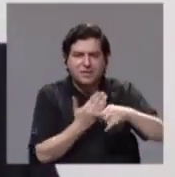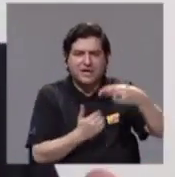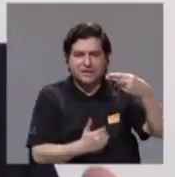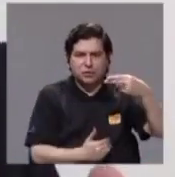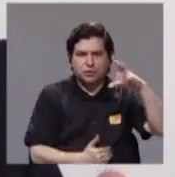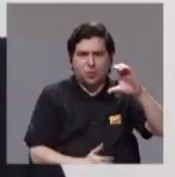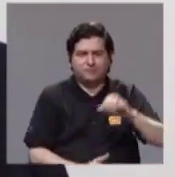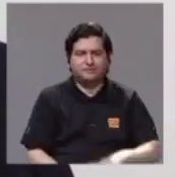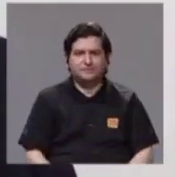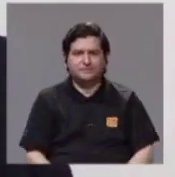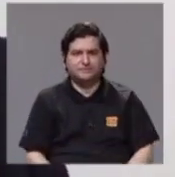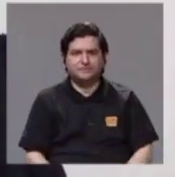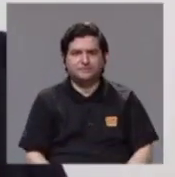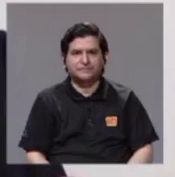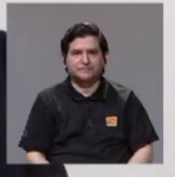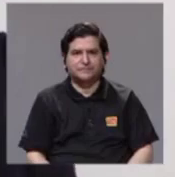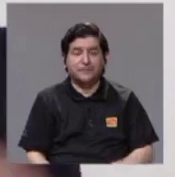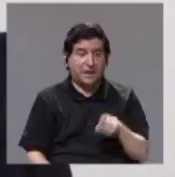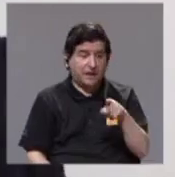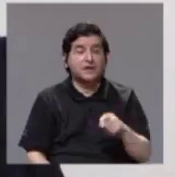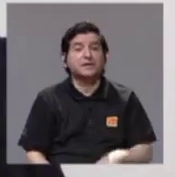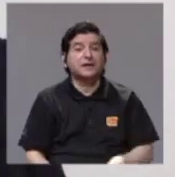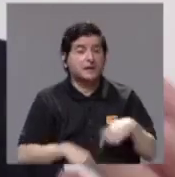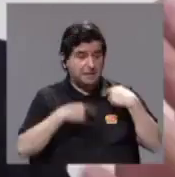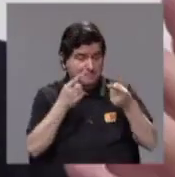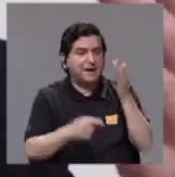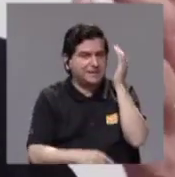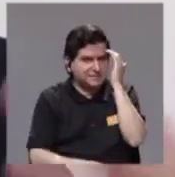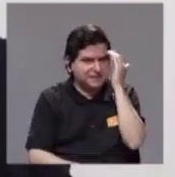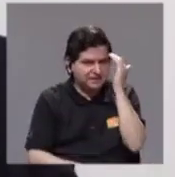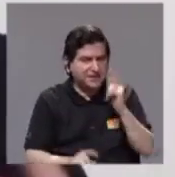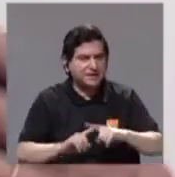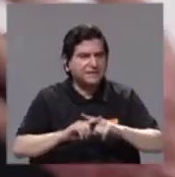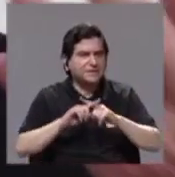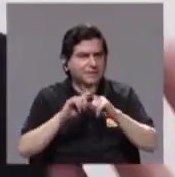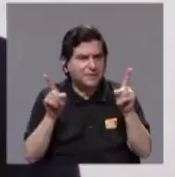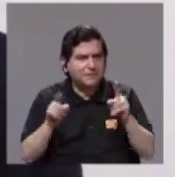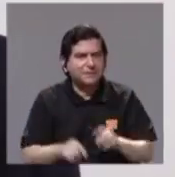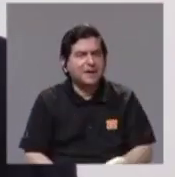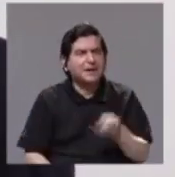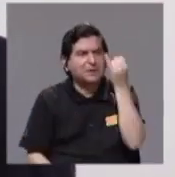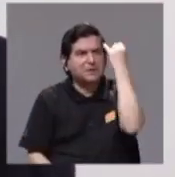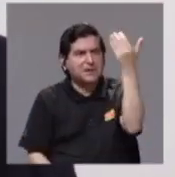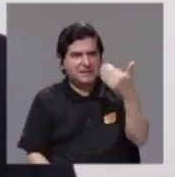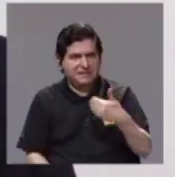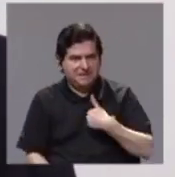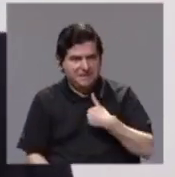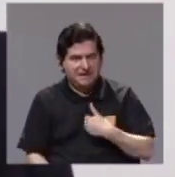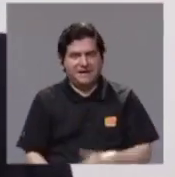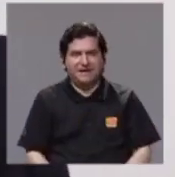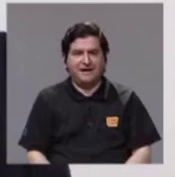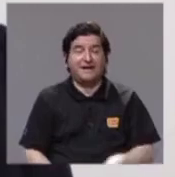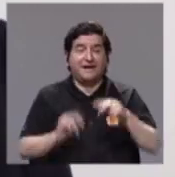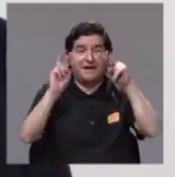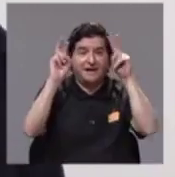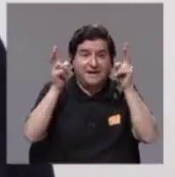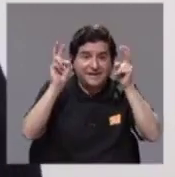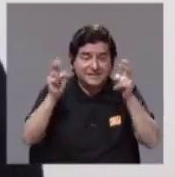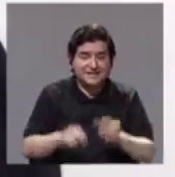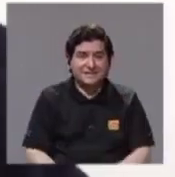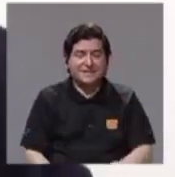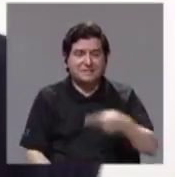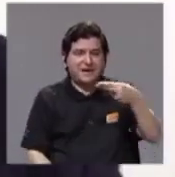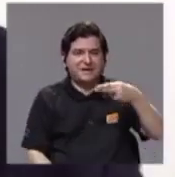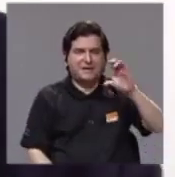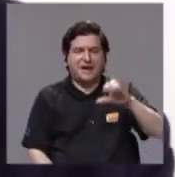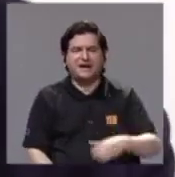de Cortés, que no llega sin saber, pero que llega con una idea. Eso es la temática de